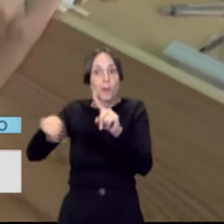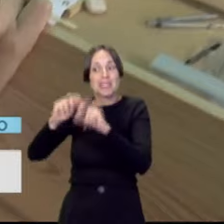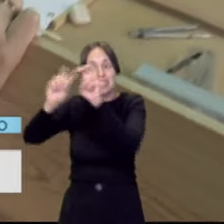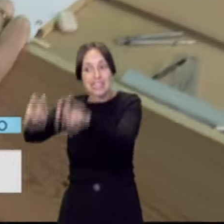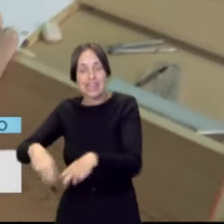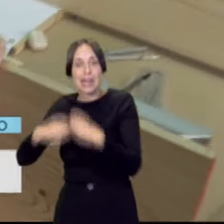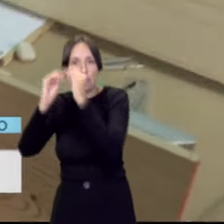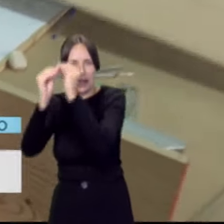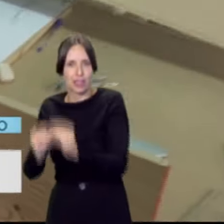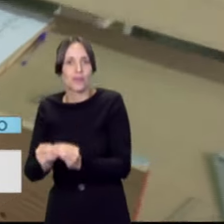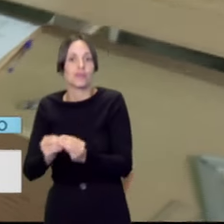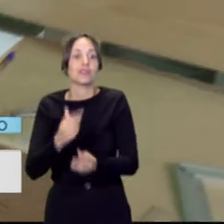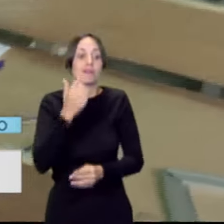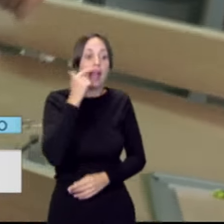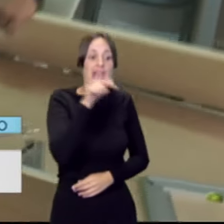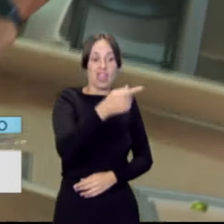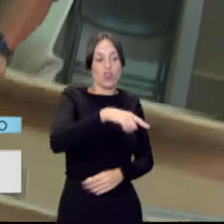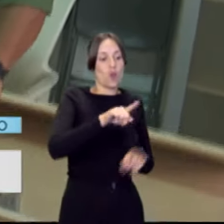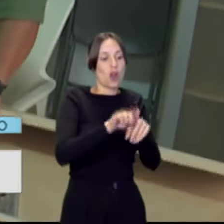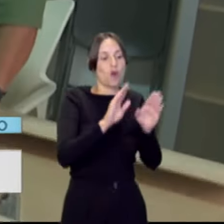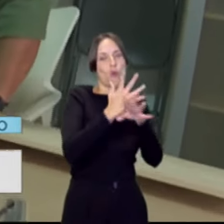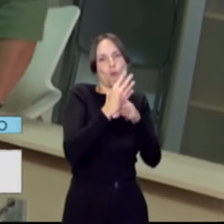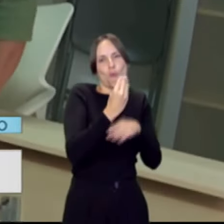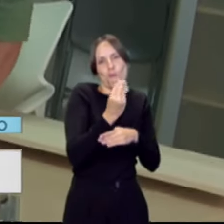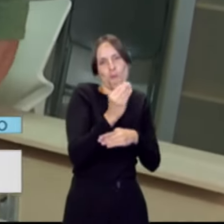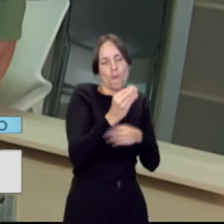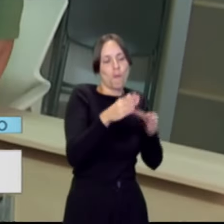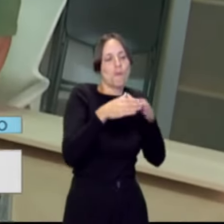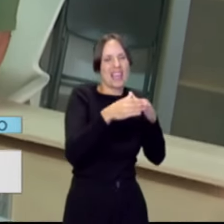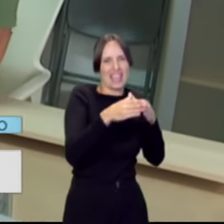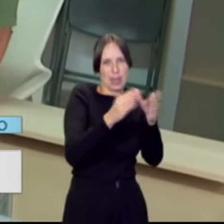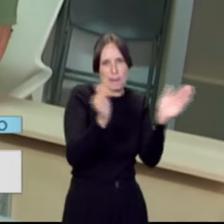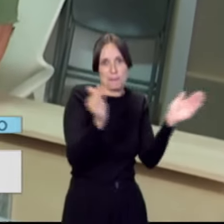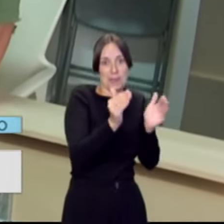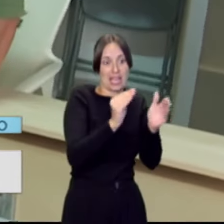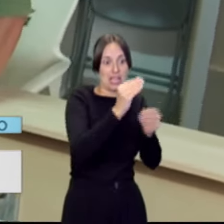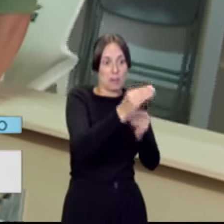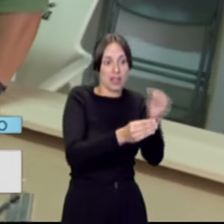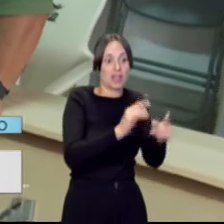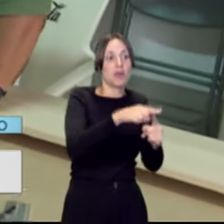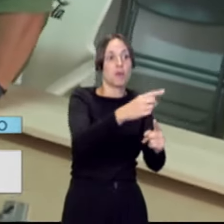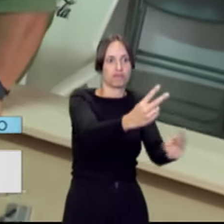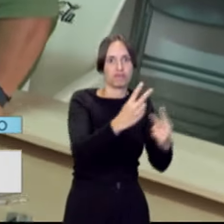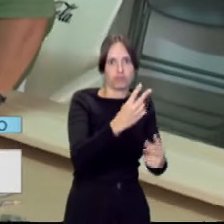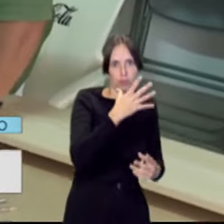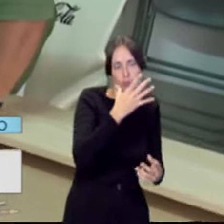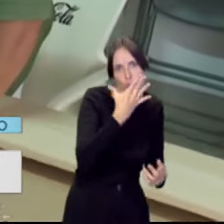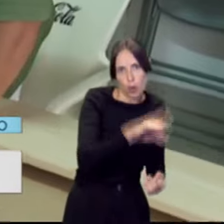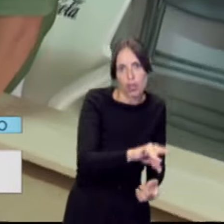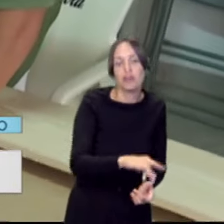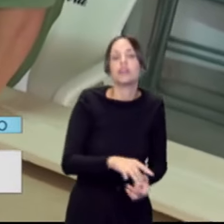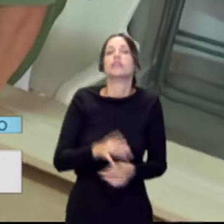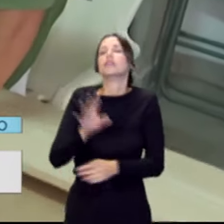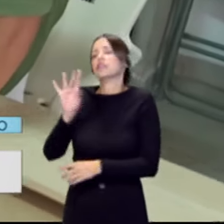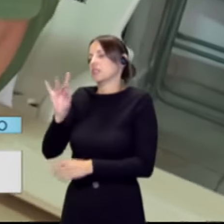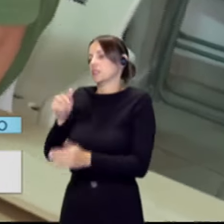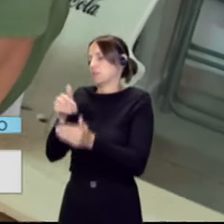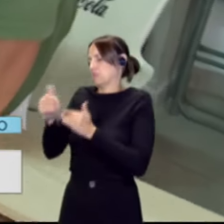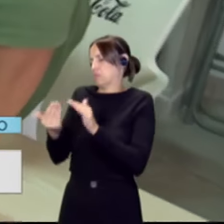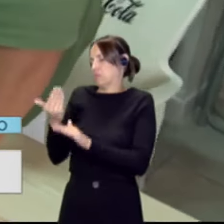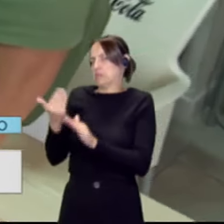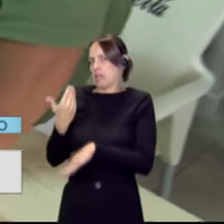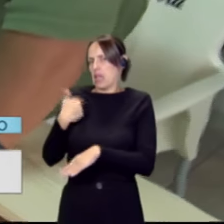van a construir una maqueta pues, que luego todos podemos ver, ¿no? Claro, sí, vamos a construir una maqueta, que eso ya ahí ya la terminaremos en pocos días, pues ya la